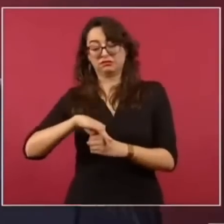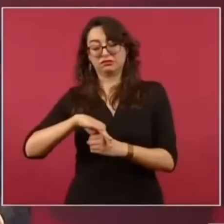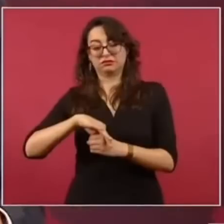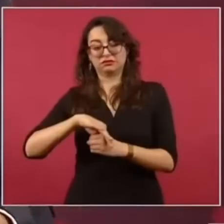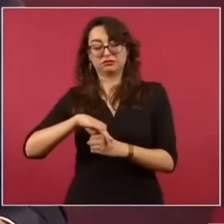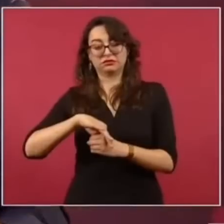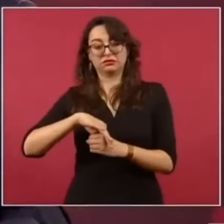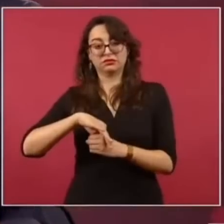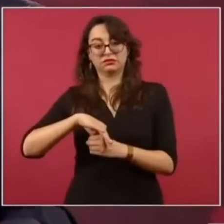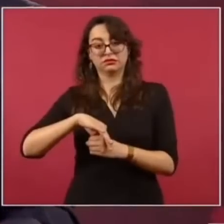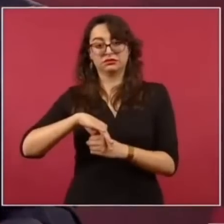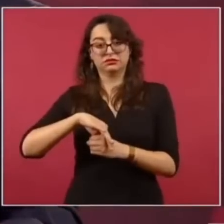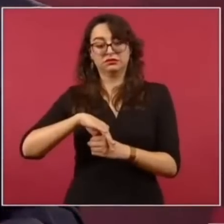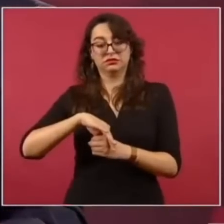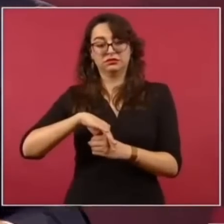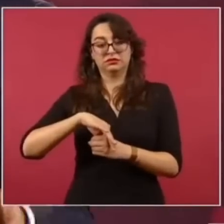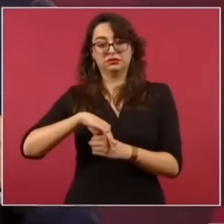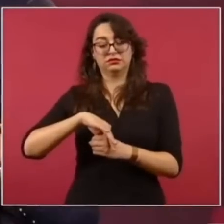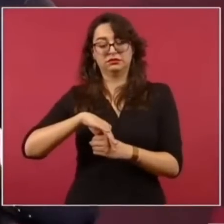estuvo